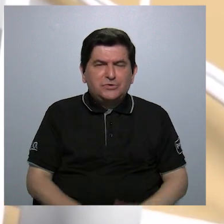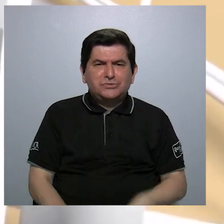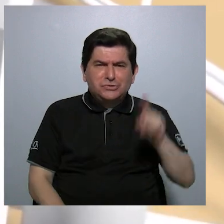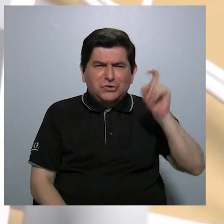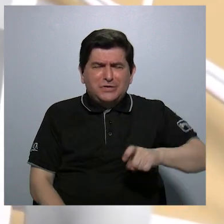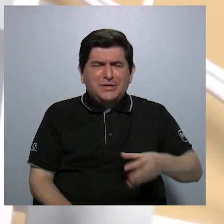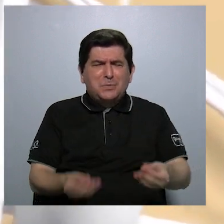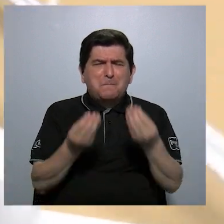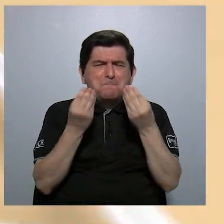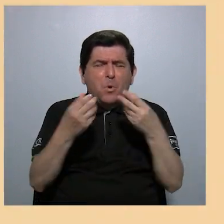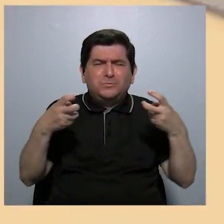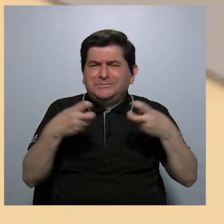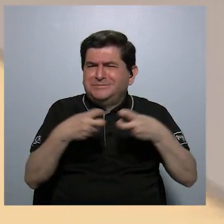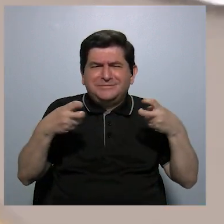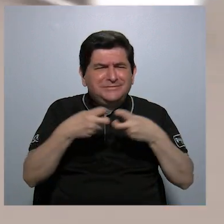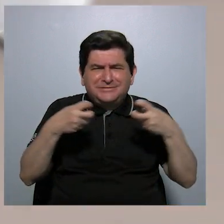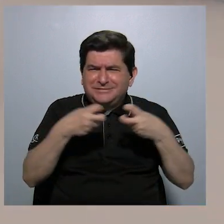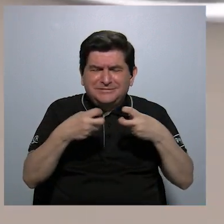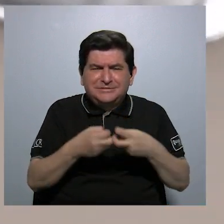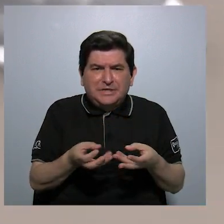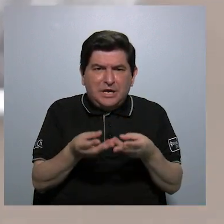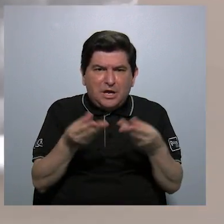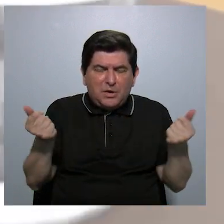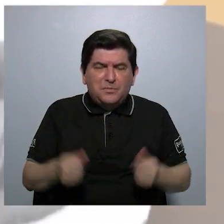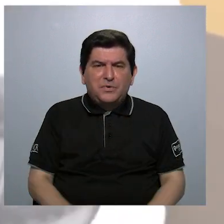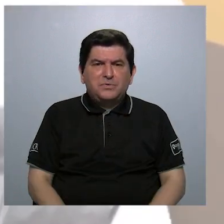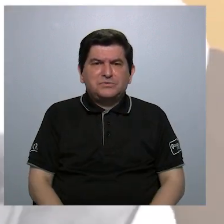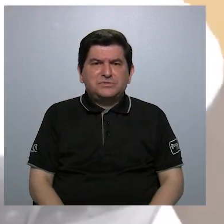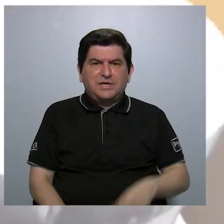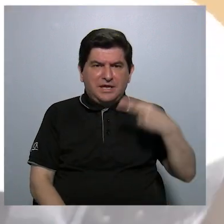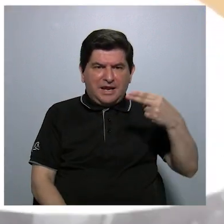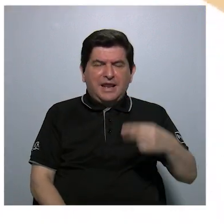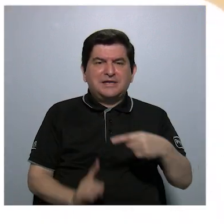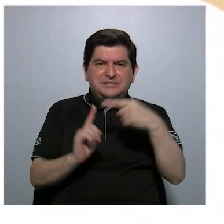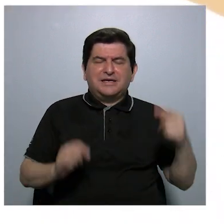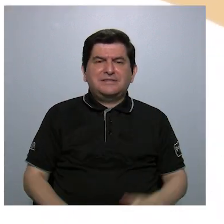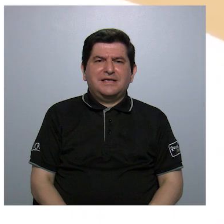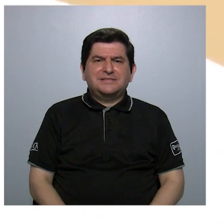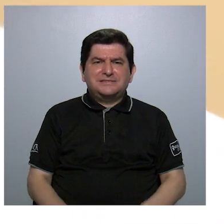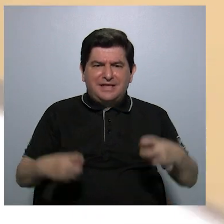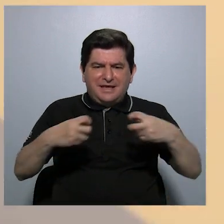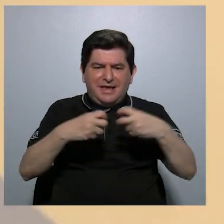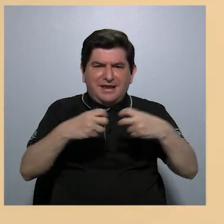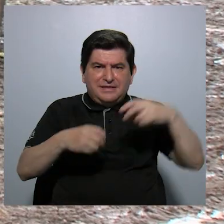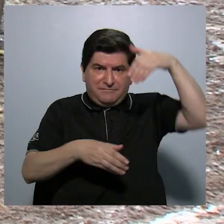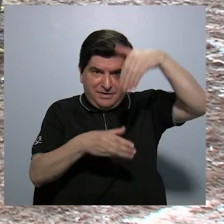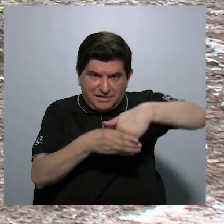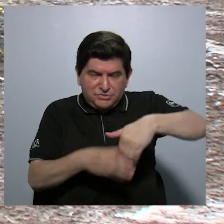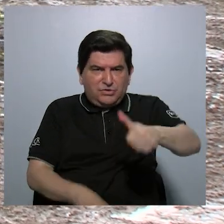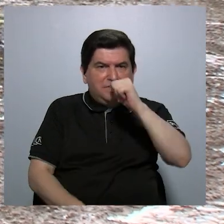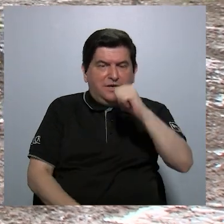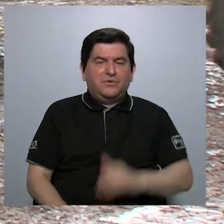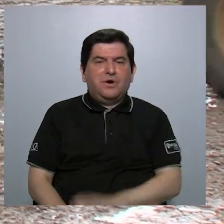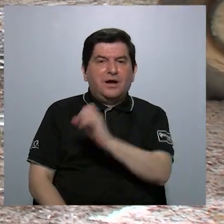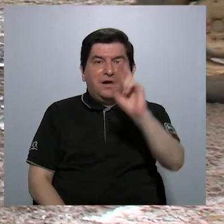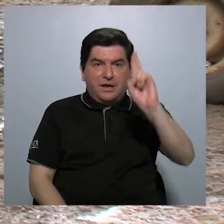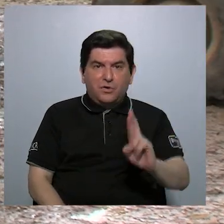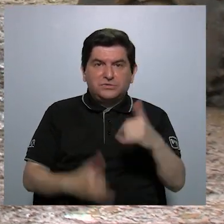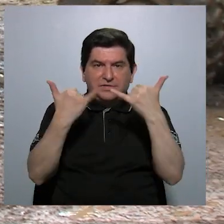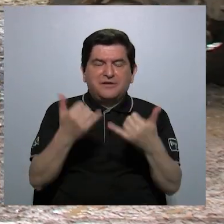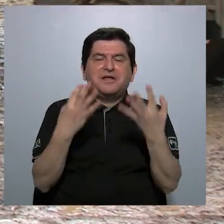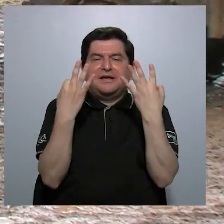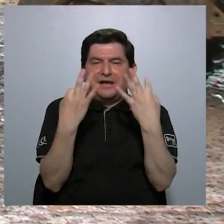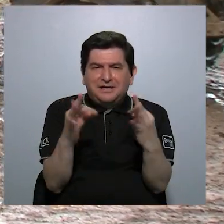producirlo requiere una gran cantidad de electricidad para producir el hidrógeno a partir de hidrólisis del agua. Aquí en Costa Rica